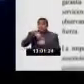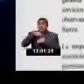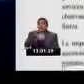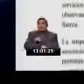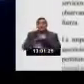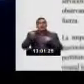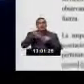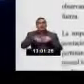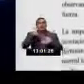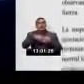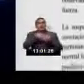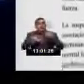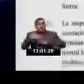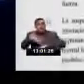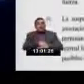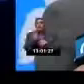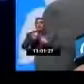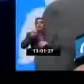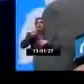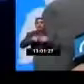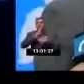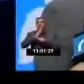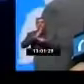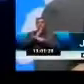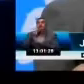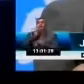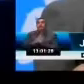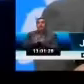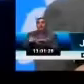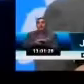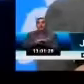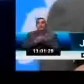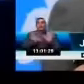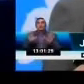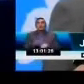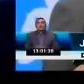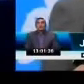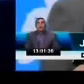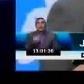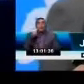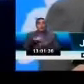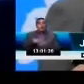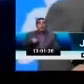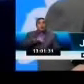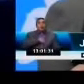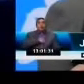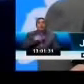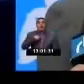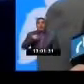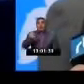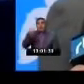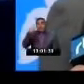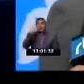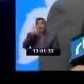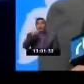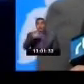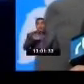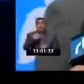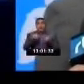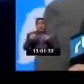no existirá toque de queda y restricciones para reuniones. Pero eso tiene que suplirse, es decir, que nosotros entendemos que no es conveniente